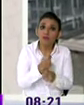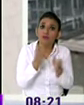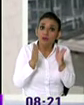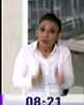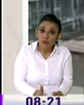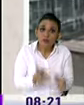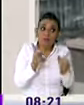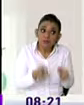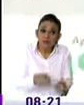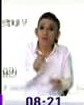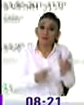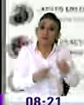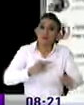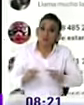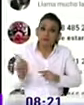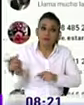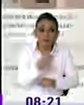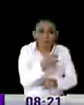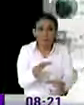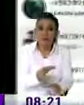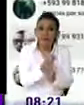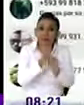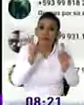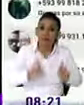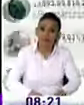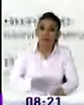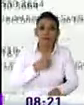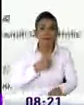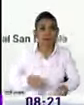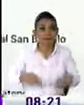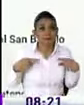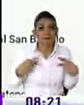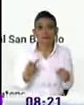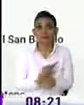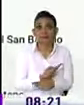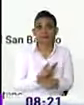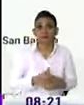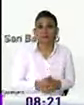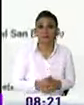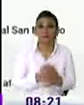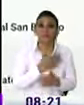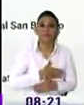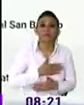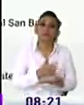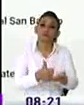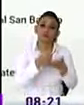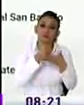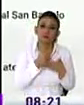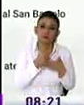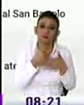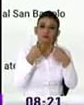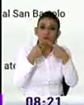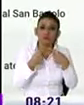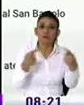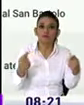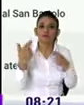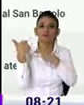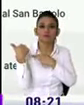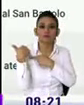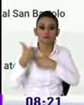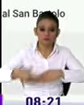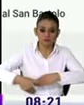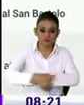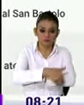mismos empleadores, hay que poner orden también por ahí. Nos arriesgamos la vida. Por favor, ayuden comunicando a los que competen, avenida Carlos